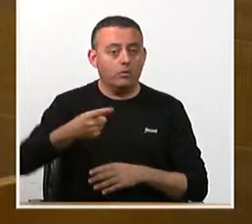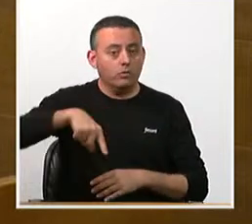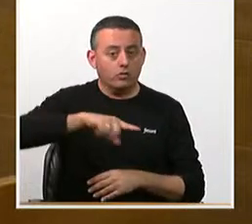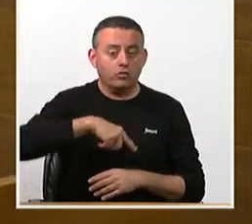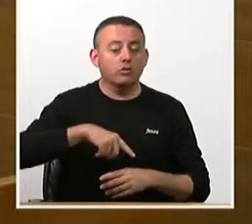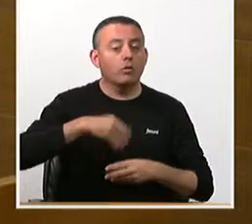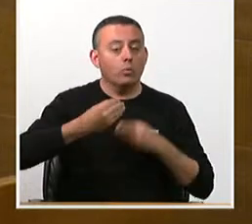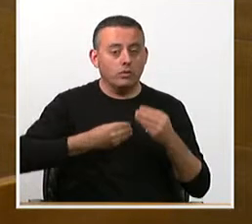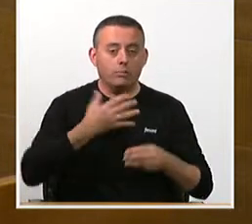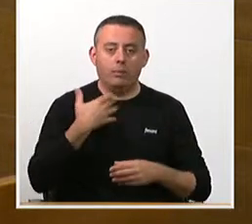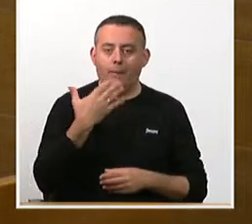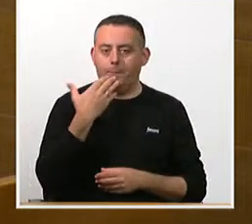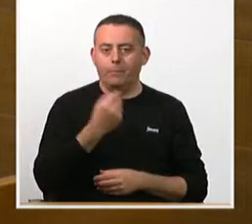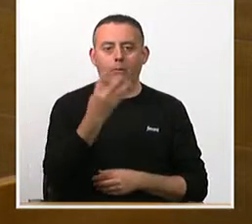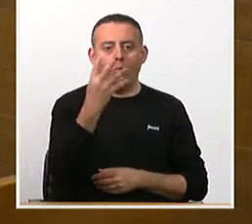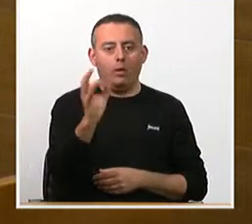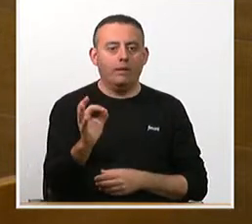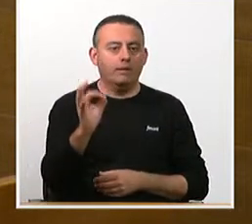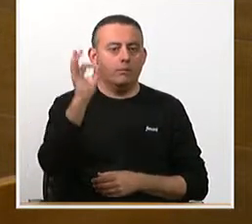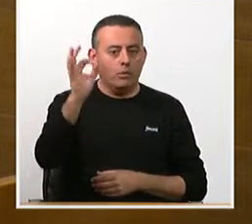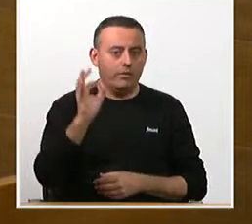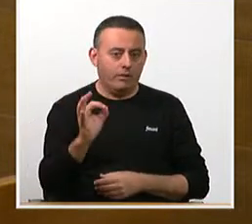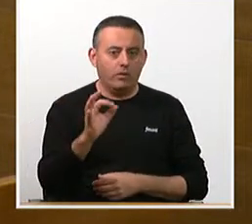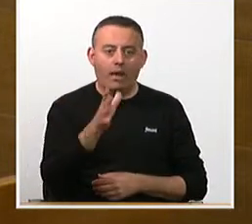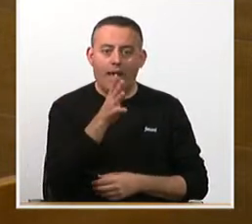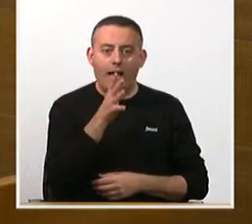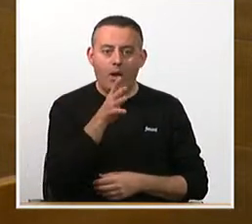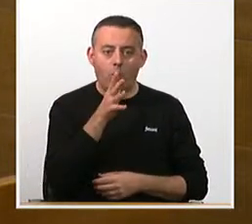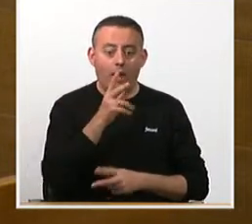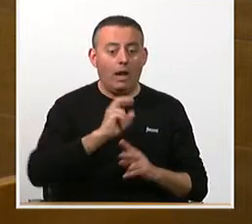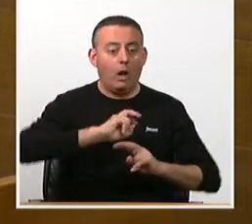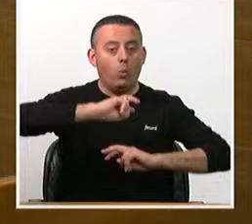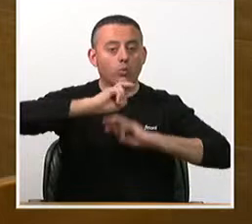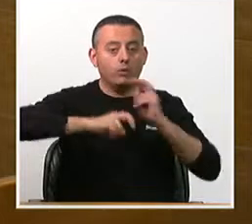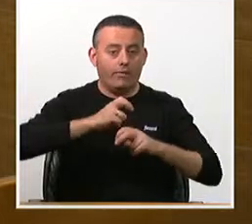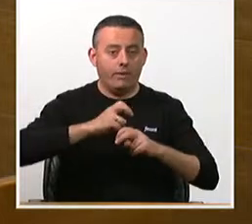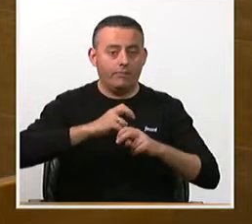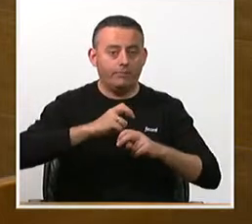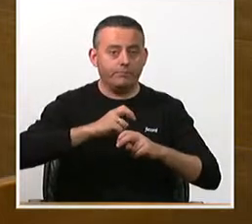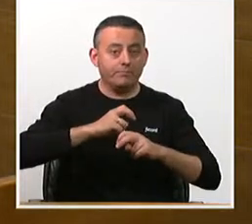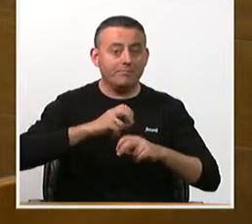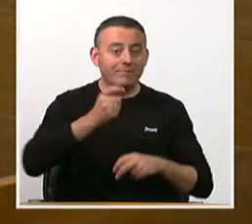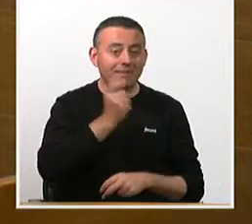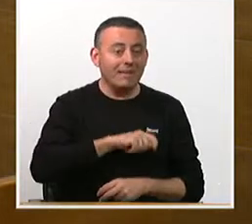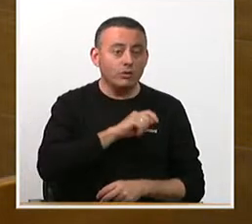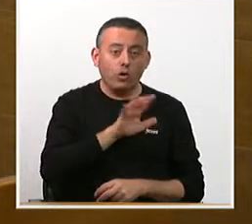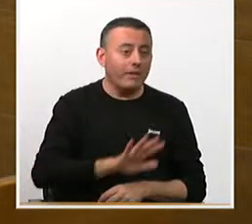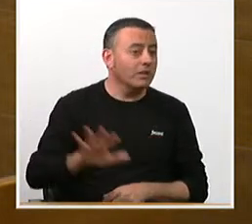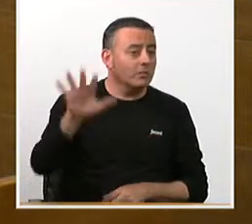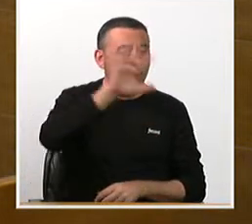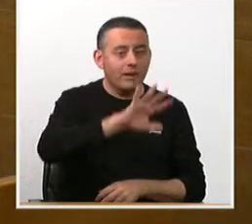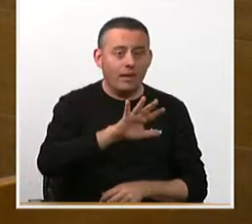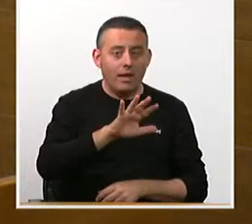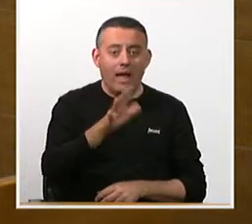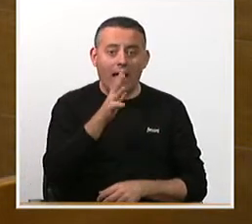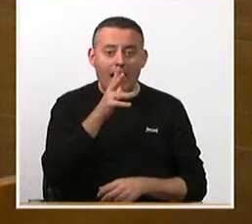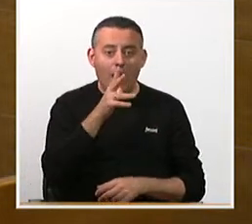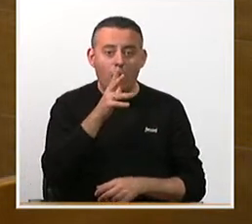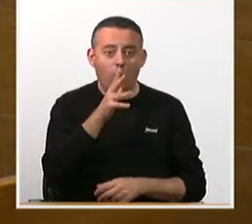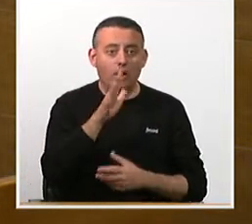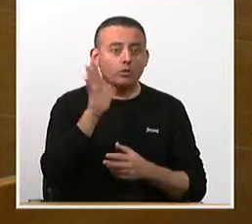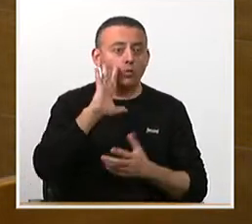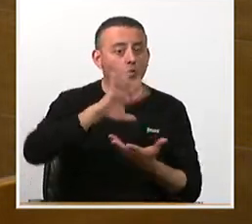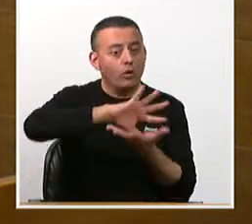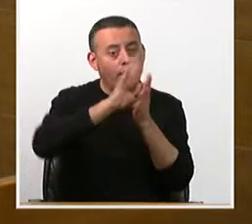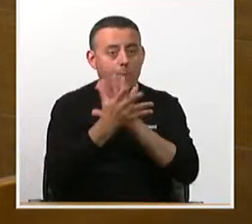dato el 40% del agua depurada o reutilizada de toda España proviene de la comunidad valenciana Eso sí vamos a